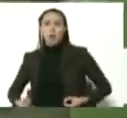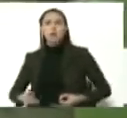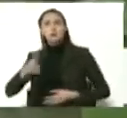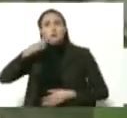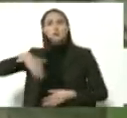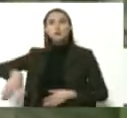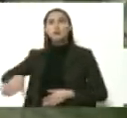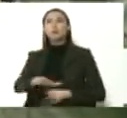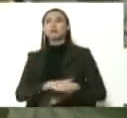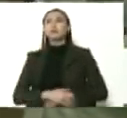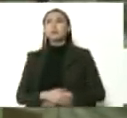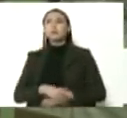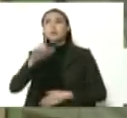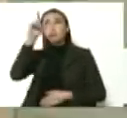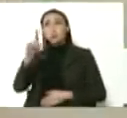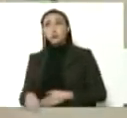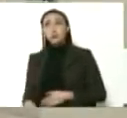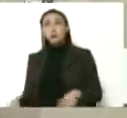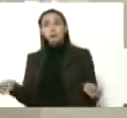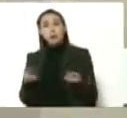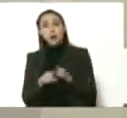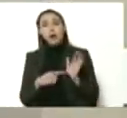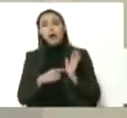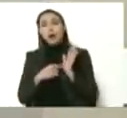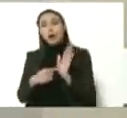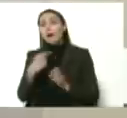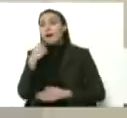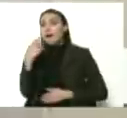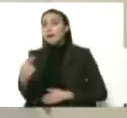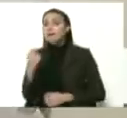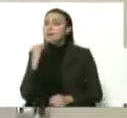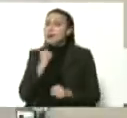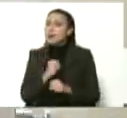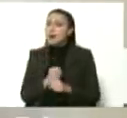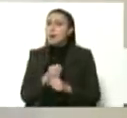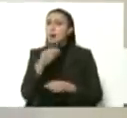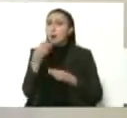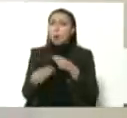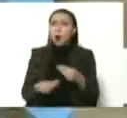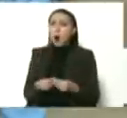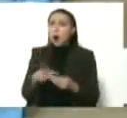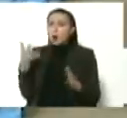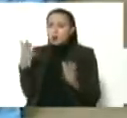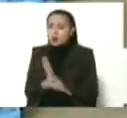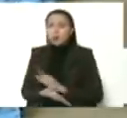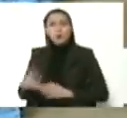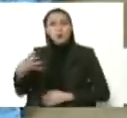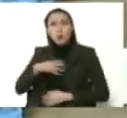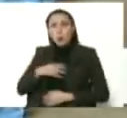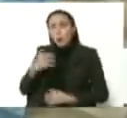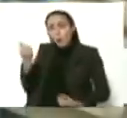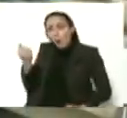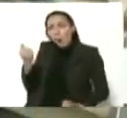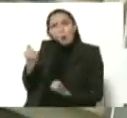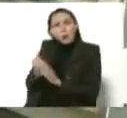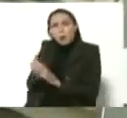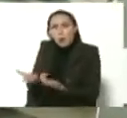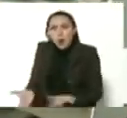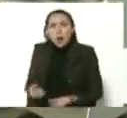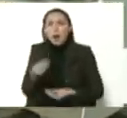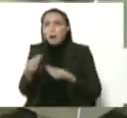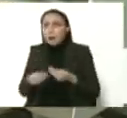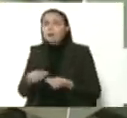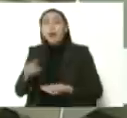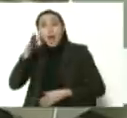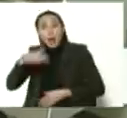pueblo. Igualmente, mi presidente, quiero decirle que estos trabajos no serían posibles si no tenemos el apoyo de todo el Estado